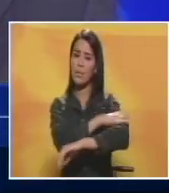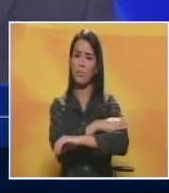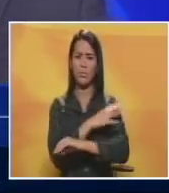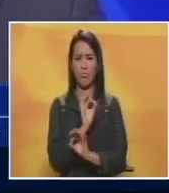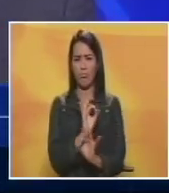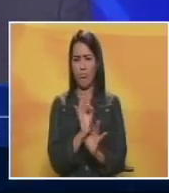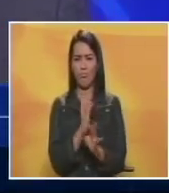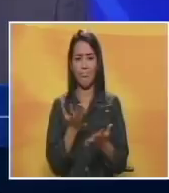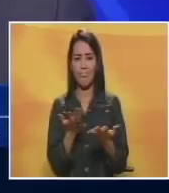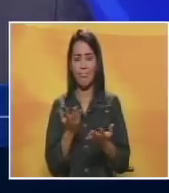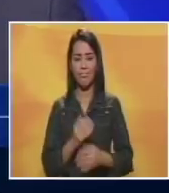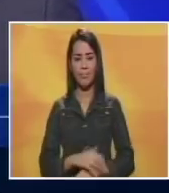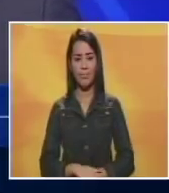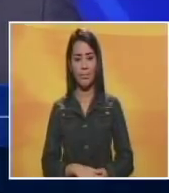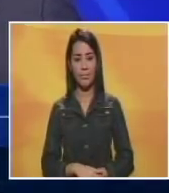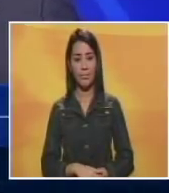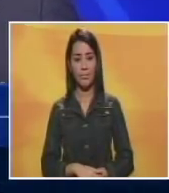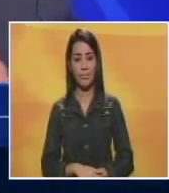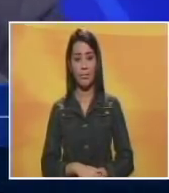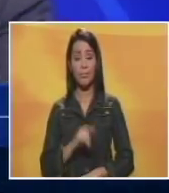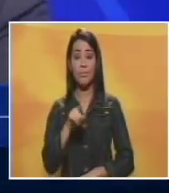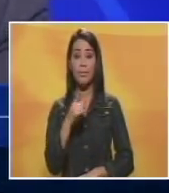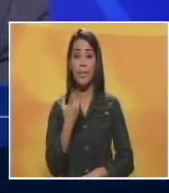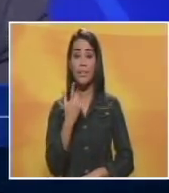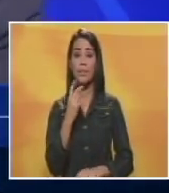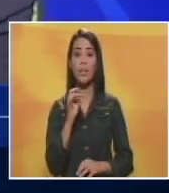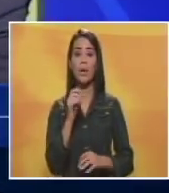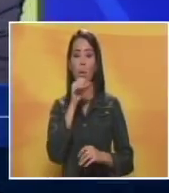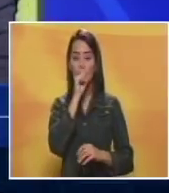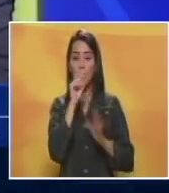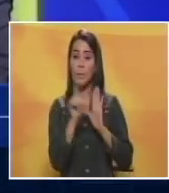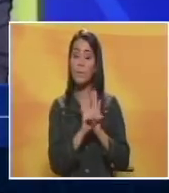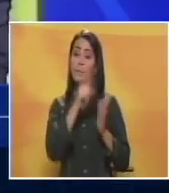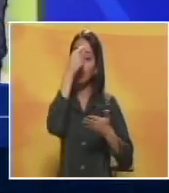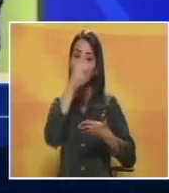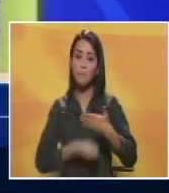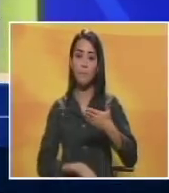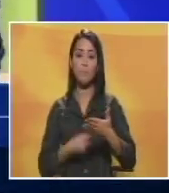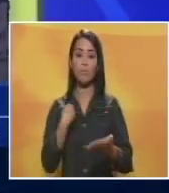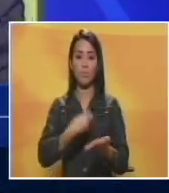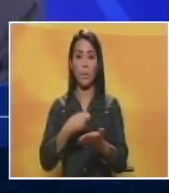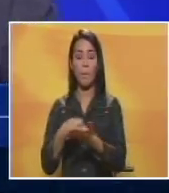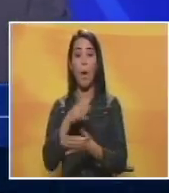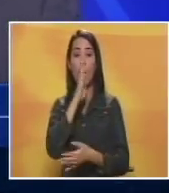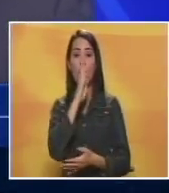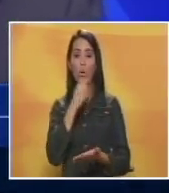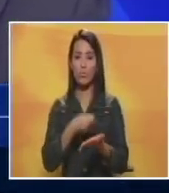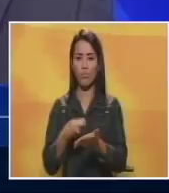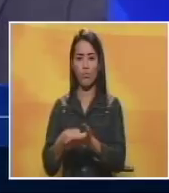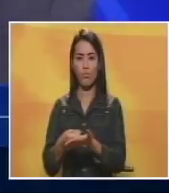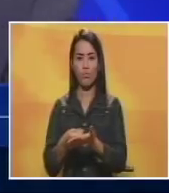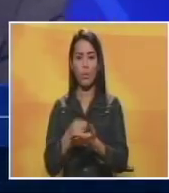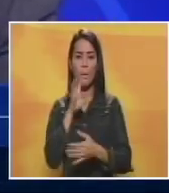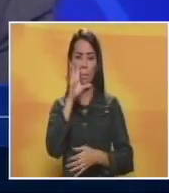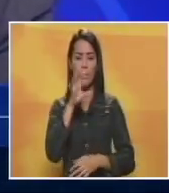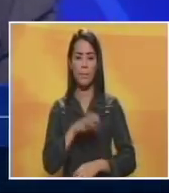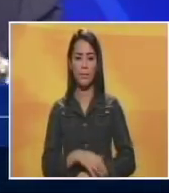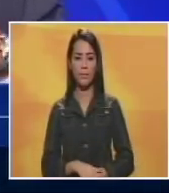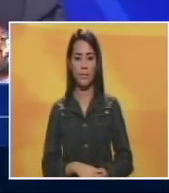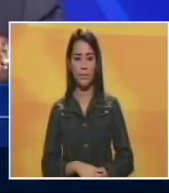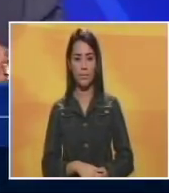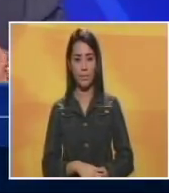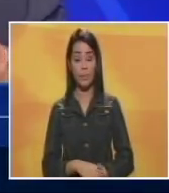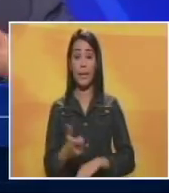tiene absolutamente nada, tuvo que sacar una resolución prohibiendo el pago del bono de la patria, ese que